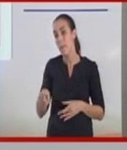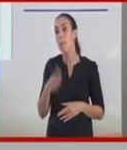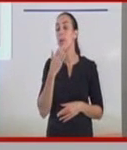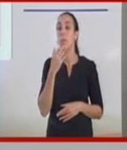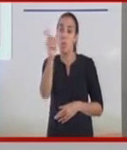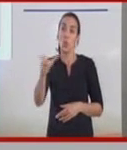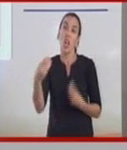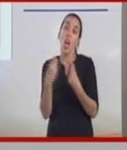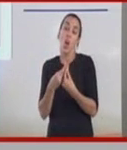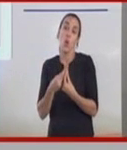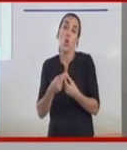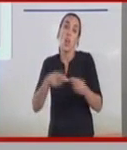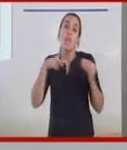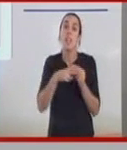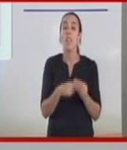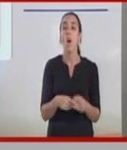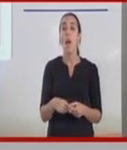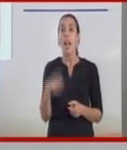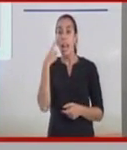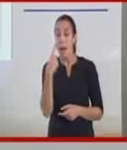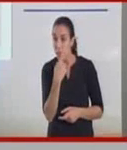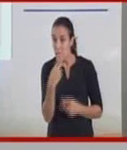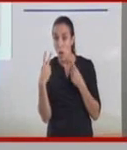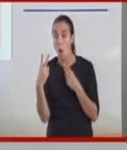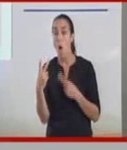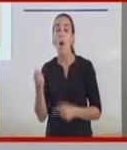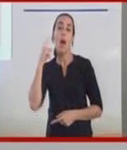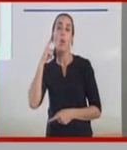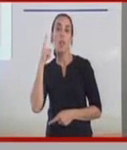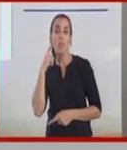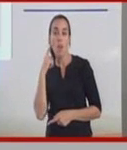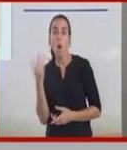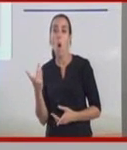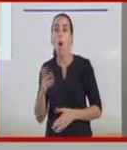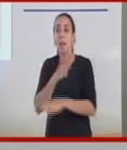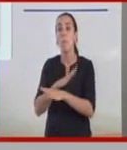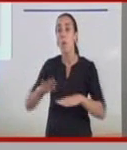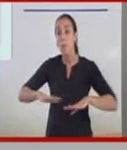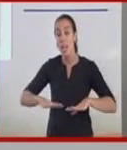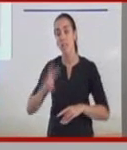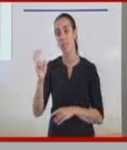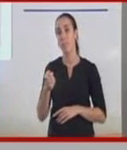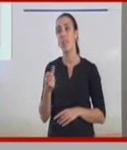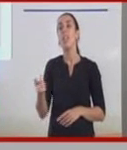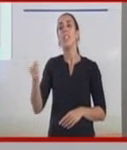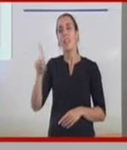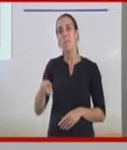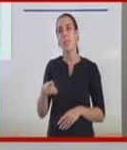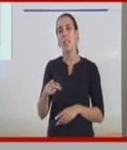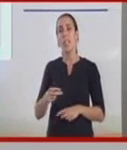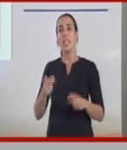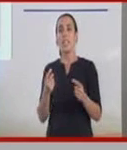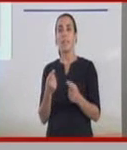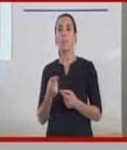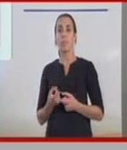con limitación en la visión, en la audición, en la capacidad para moverse, pero además la diversidad es un concepto muchísimo